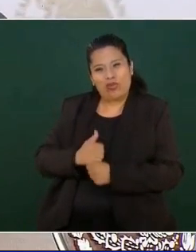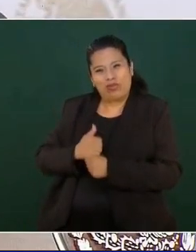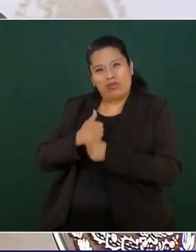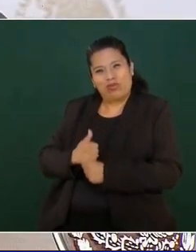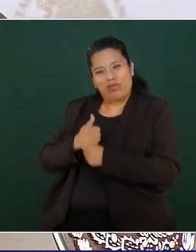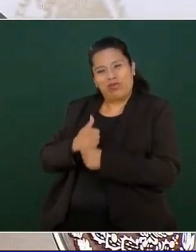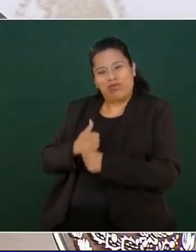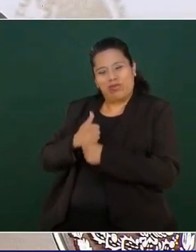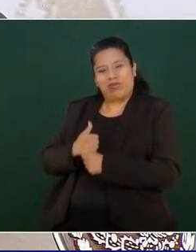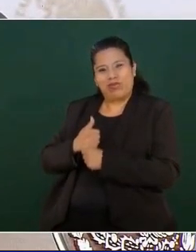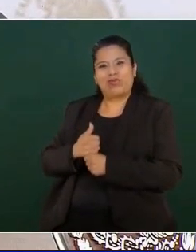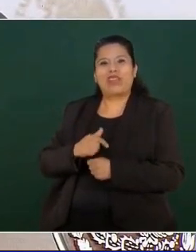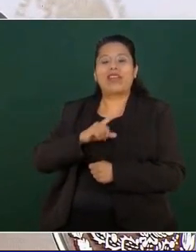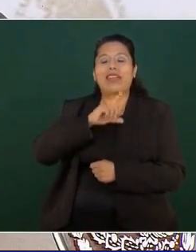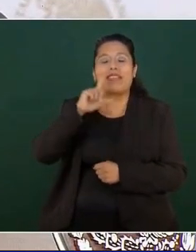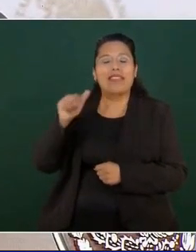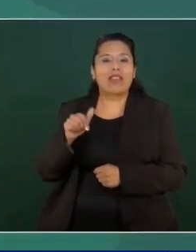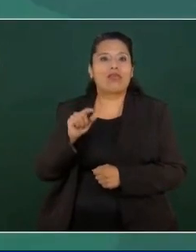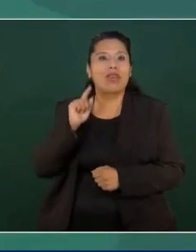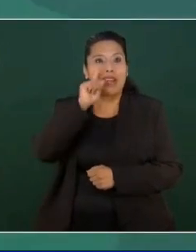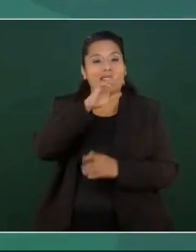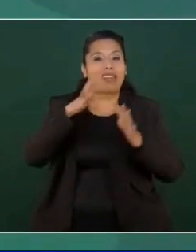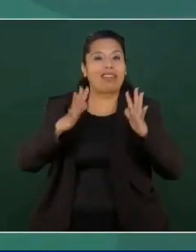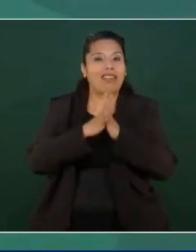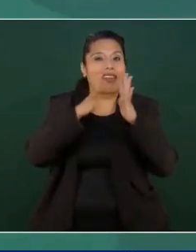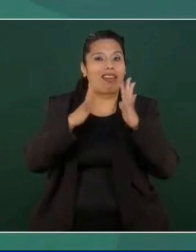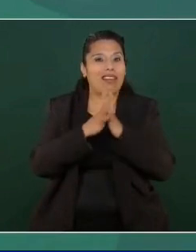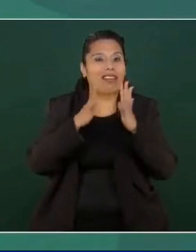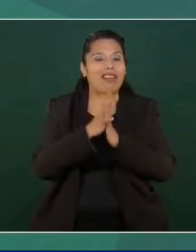guerra de Rusia y Ucrania.